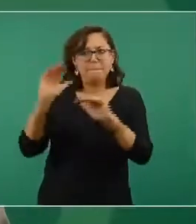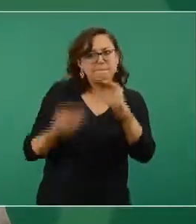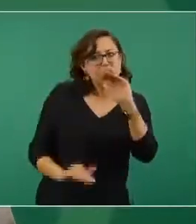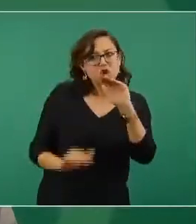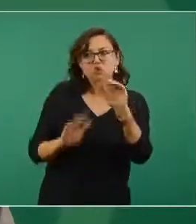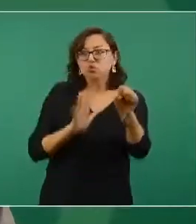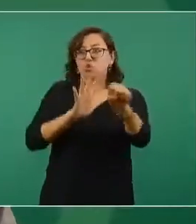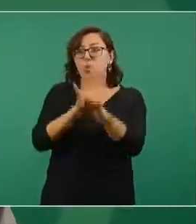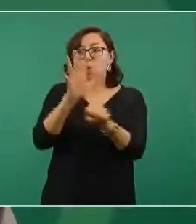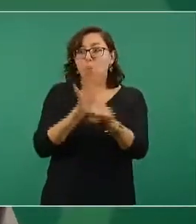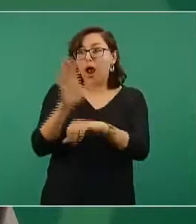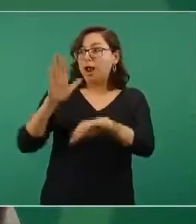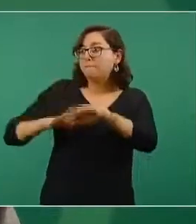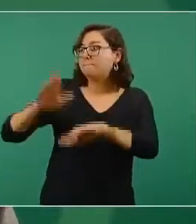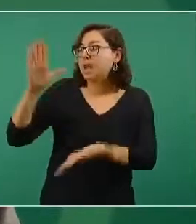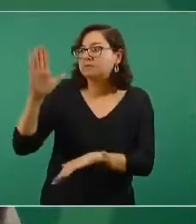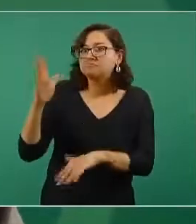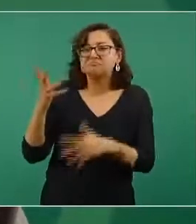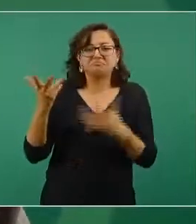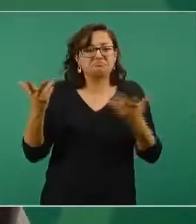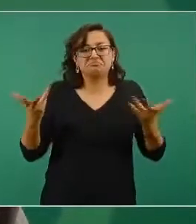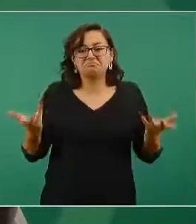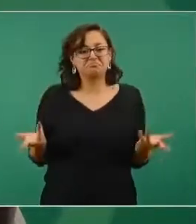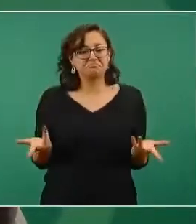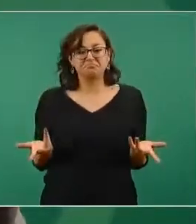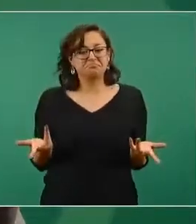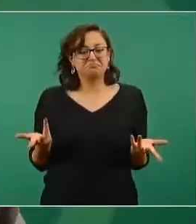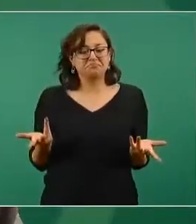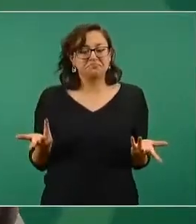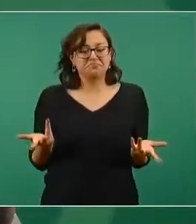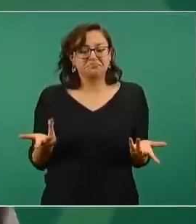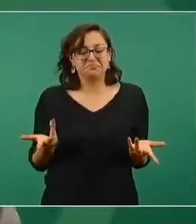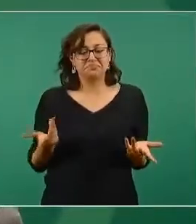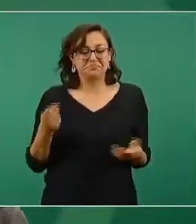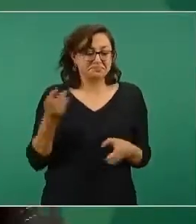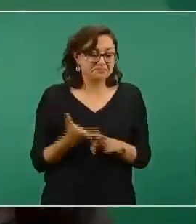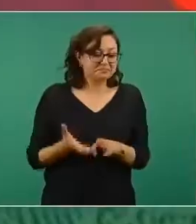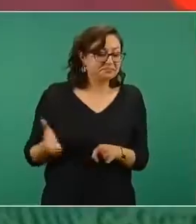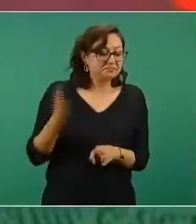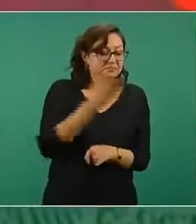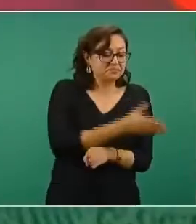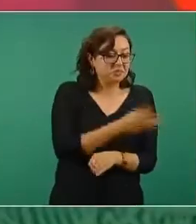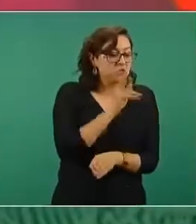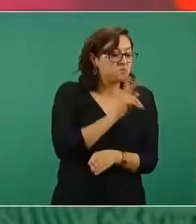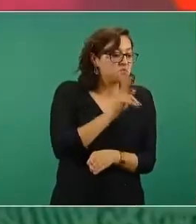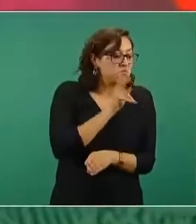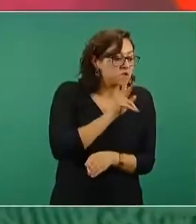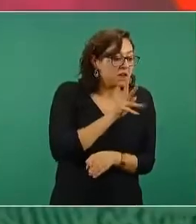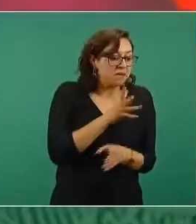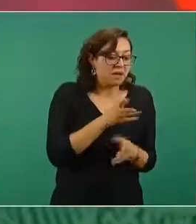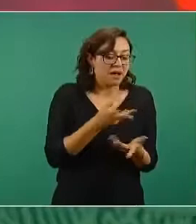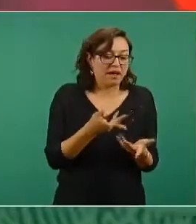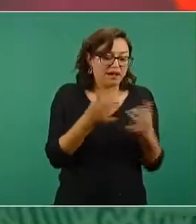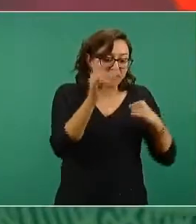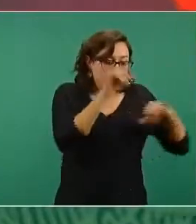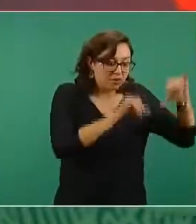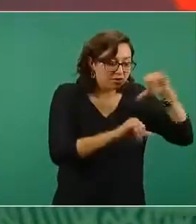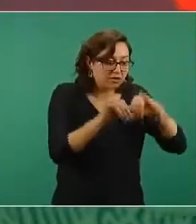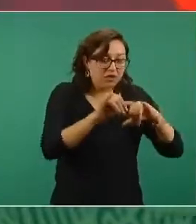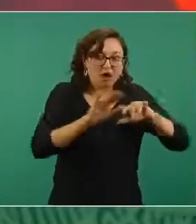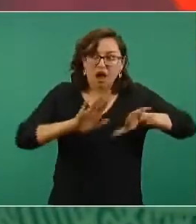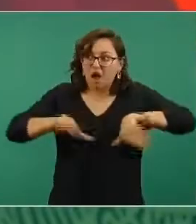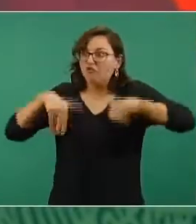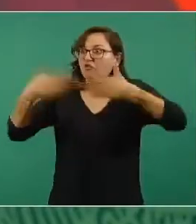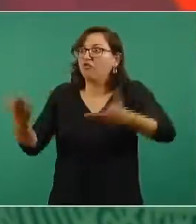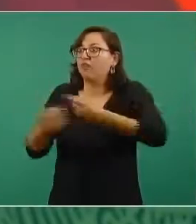más efectivas, ¿no? Comparando esta de la eficacia del ensayo clínico contra la efectividad ya en campo. Entonces,